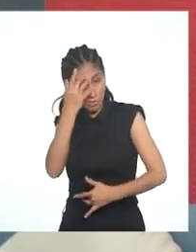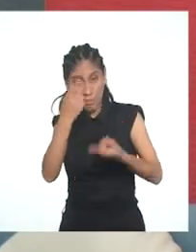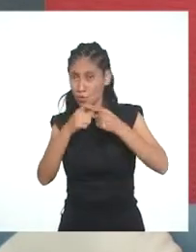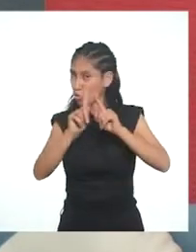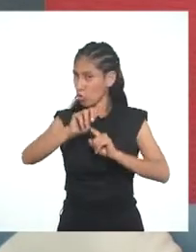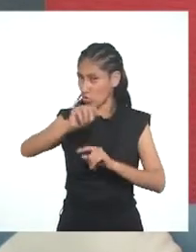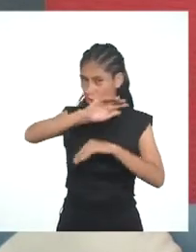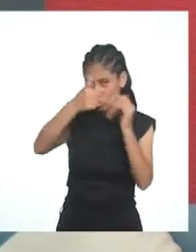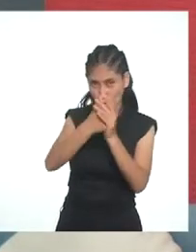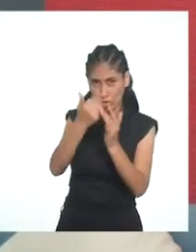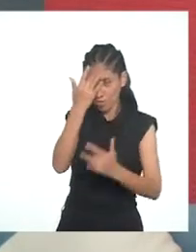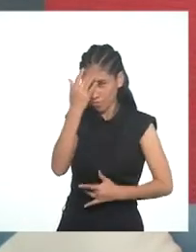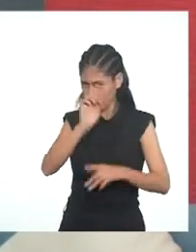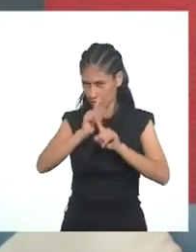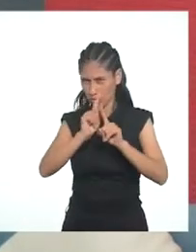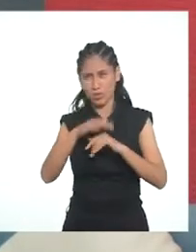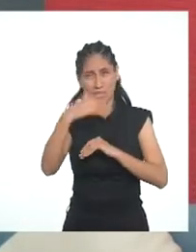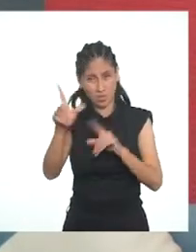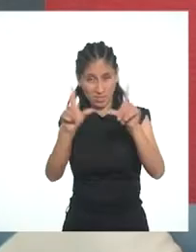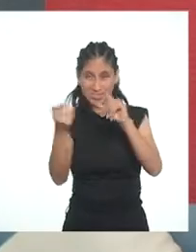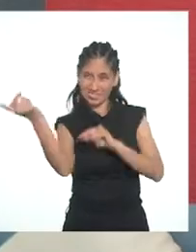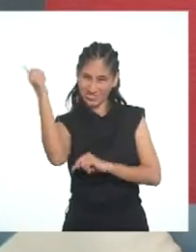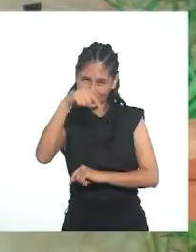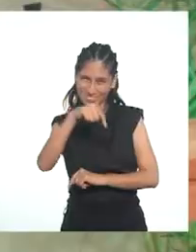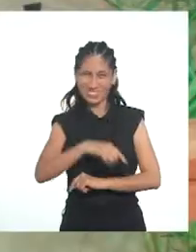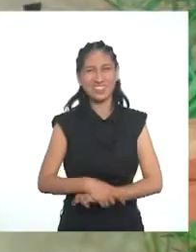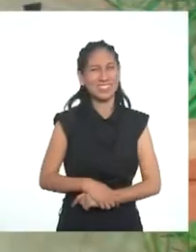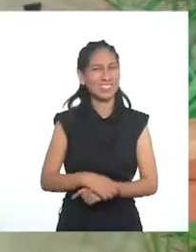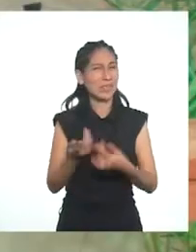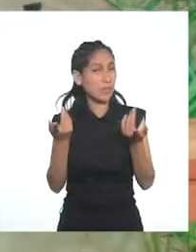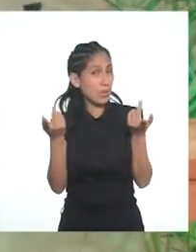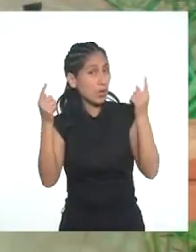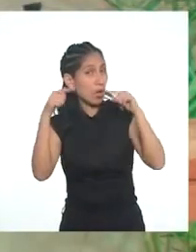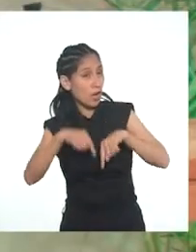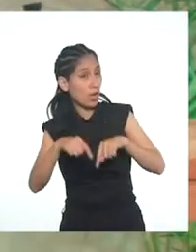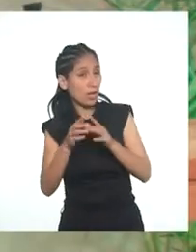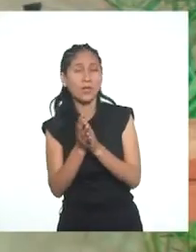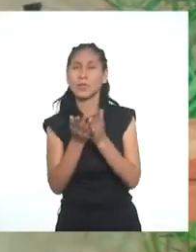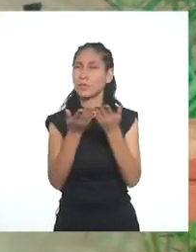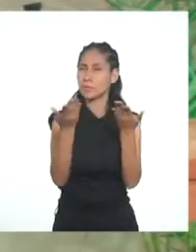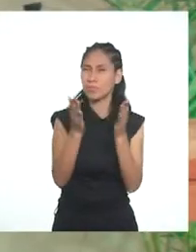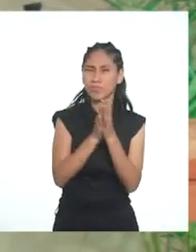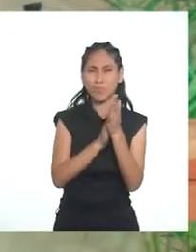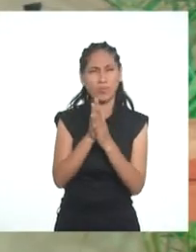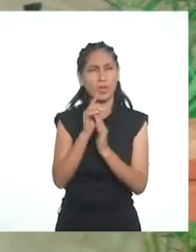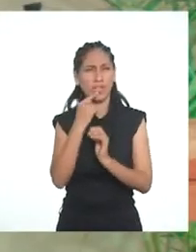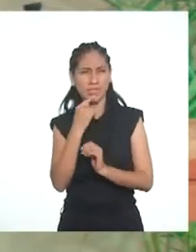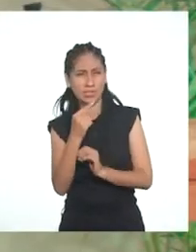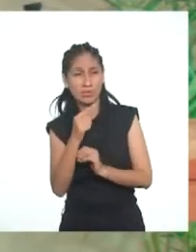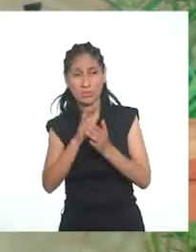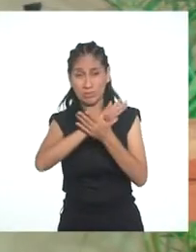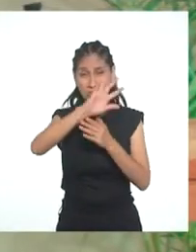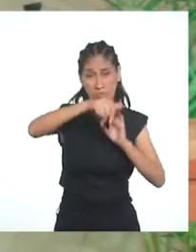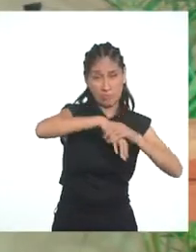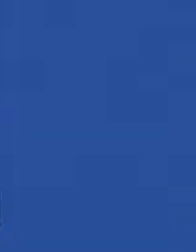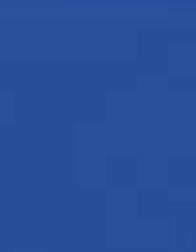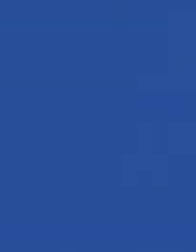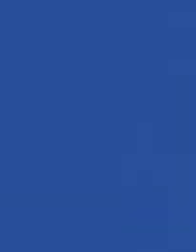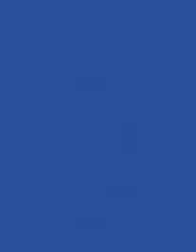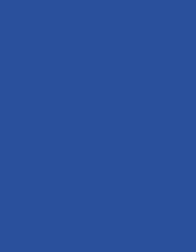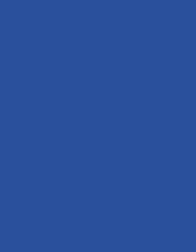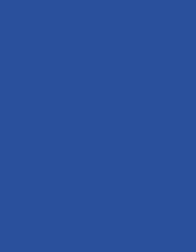y comercializamos. Luego del corte les hablaremos de estos. Mientras tanto, con permiso, voy a darme una lavadita de manos.